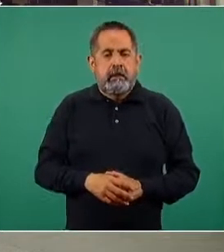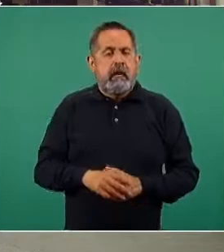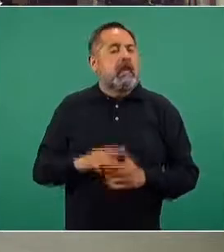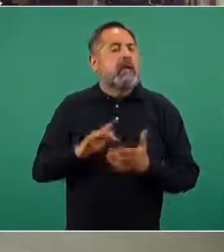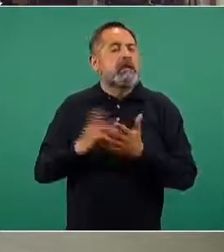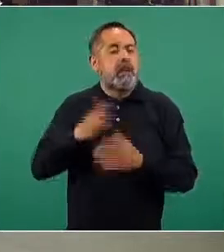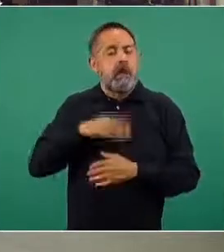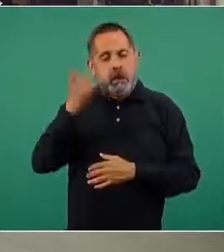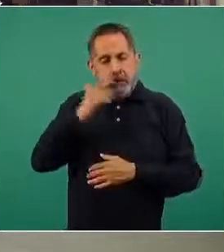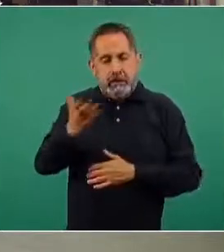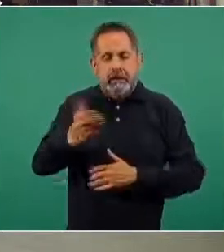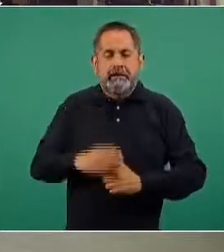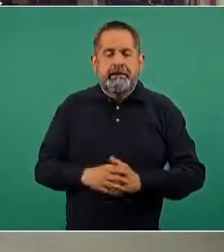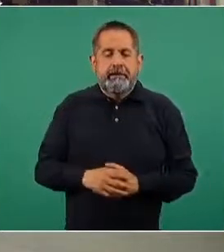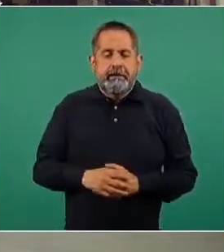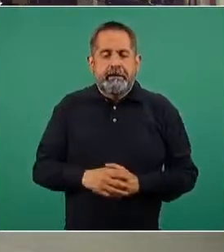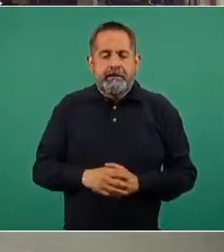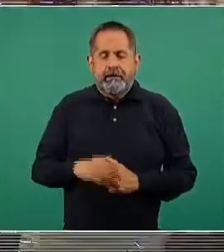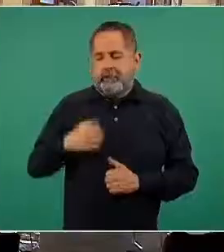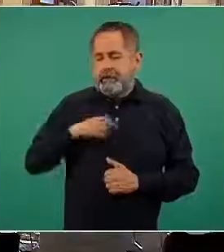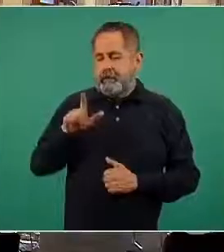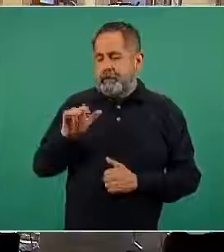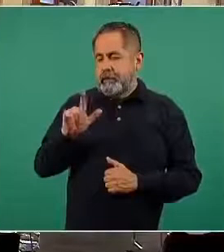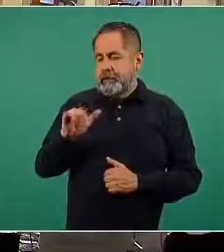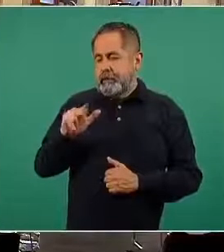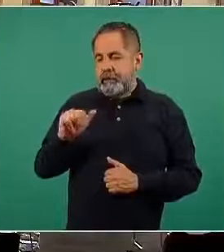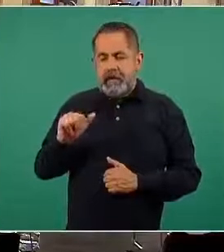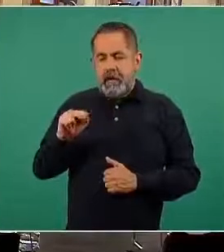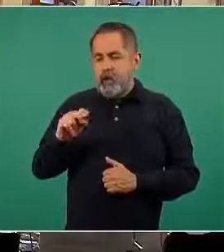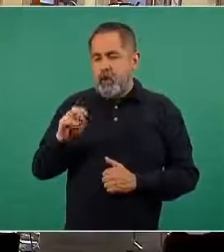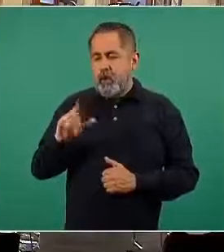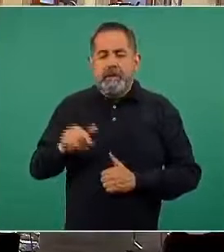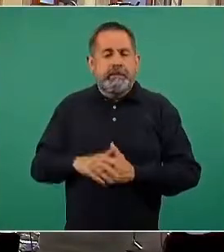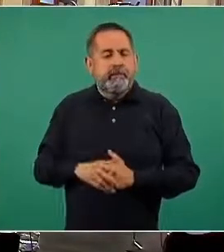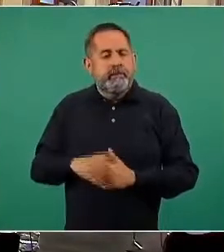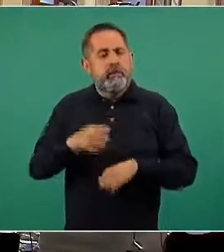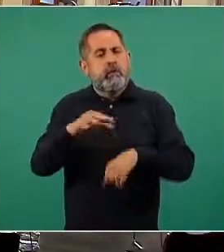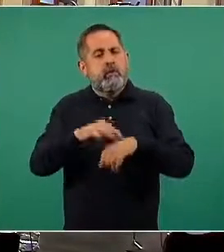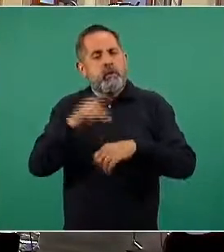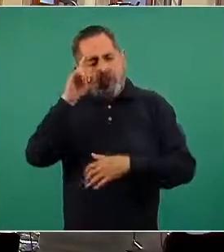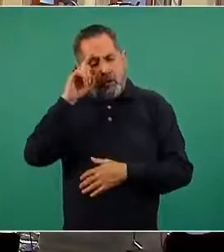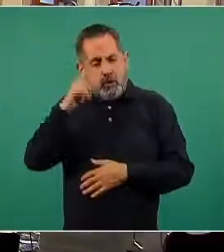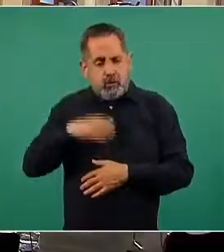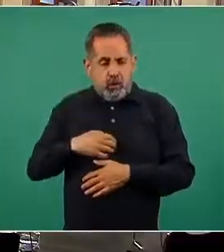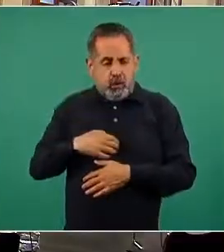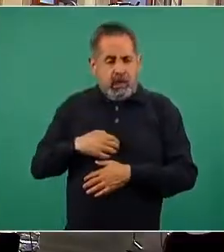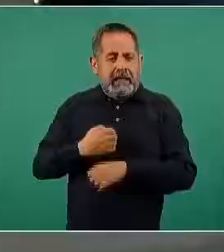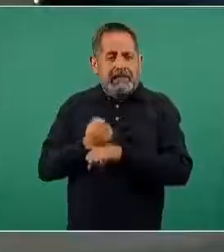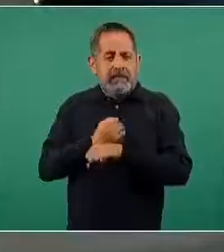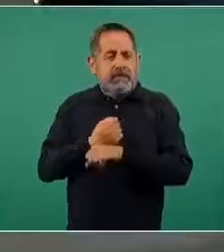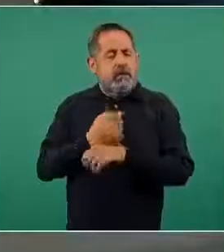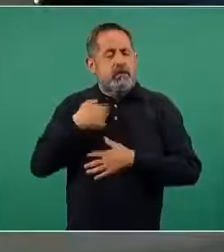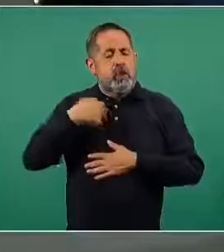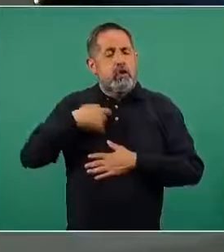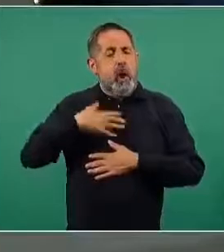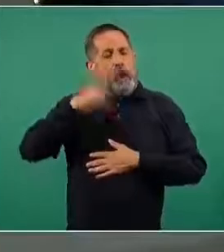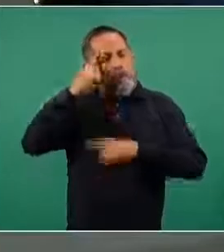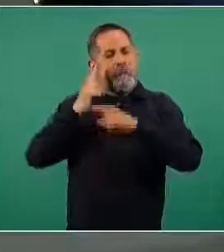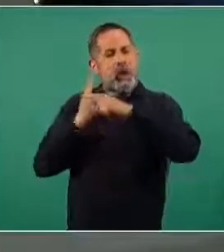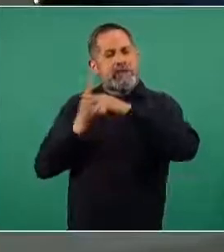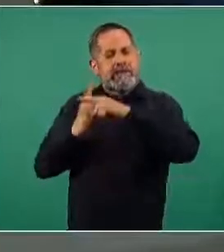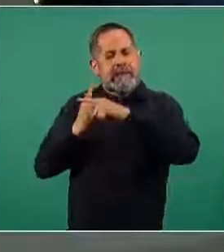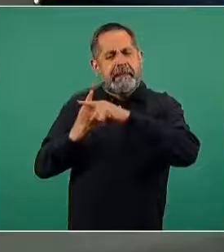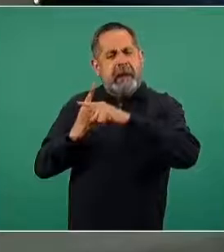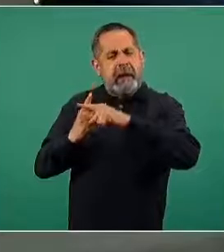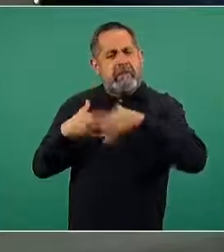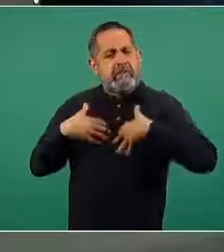Gracias, buenas noches. Liliana Noble de Pulso Saludable. Doctor Gatell, yo soy muy positiva. A mí no me gusta pensar en la idea de que tenga que